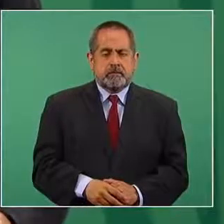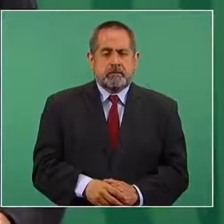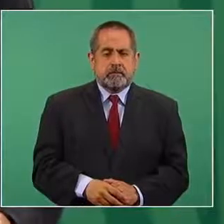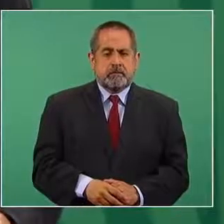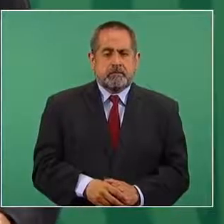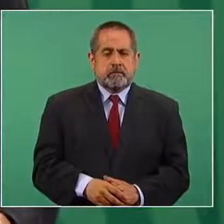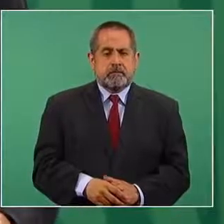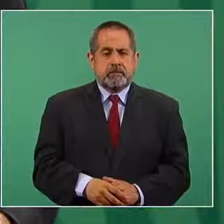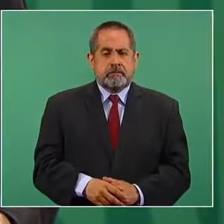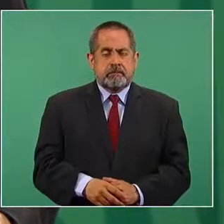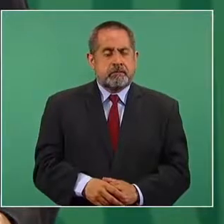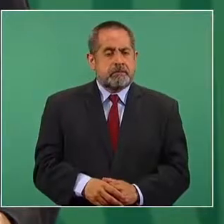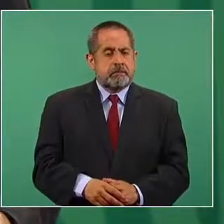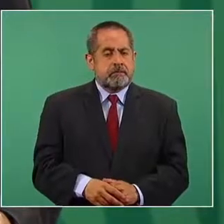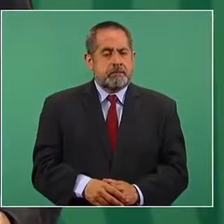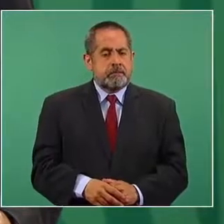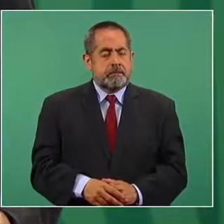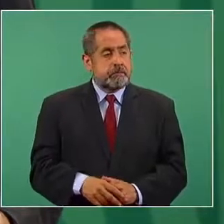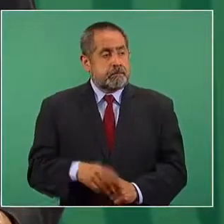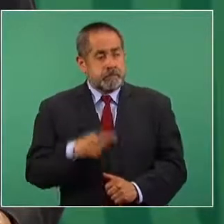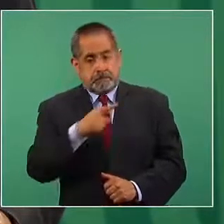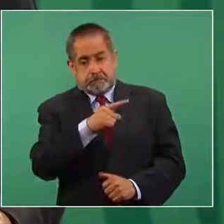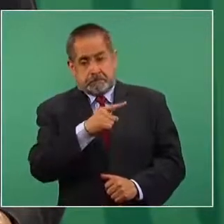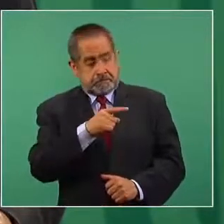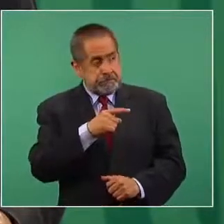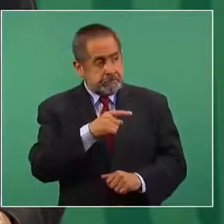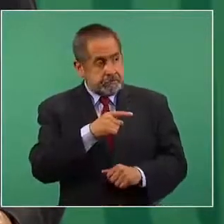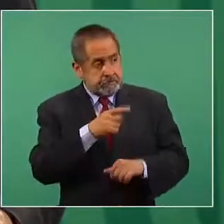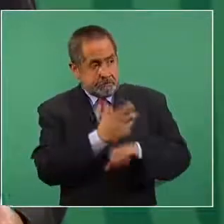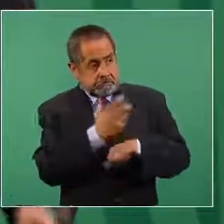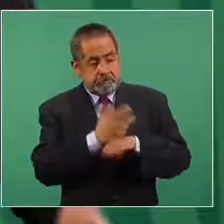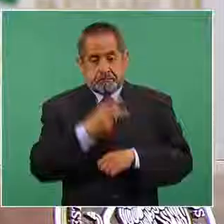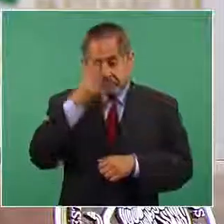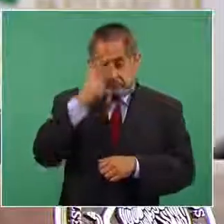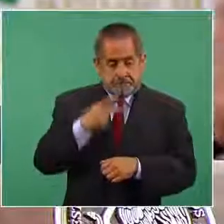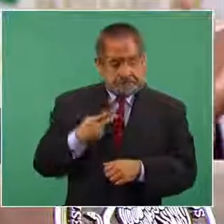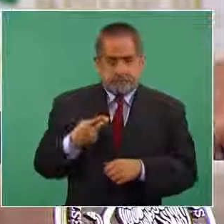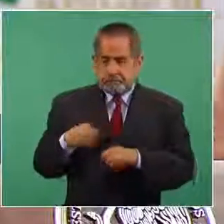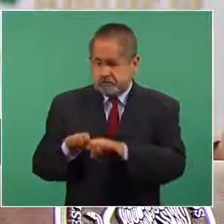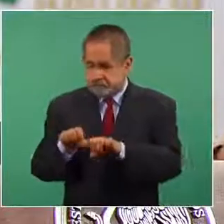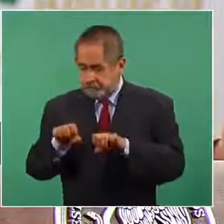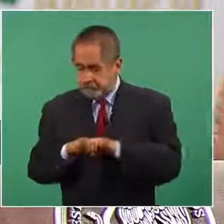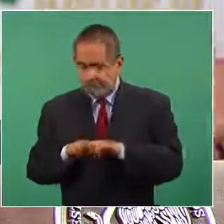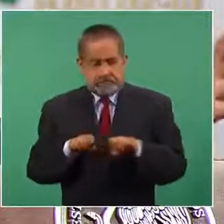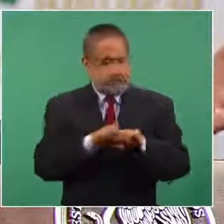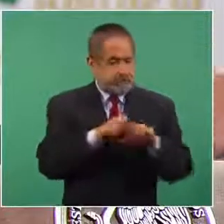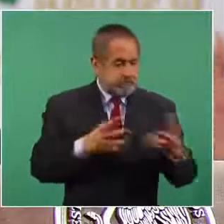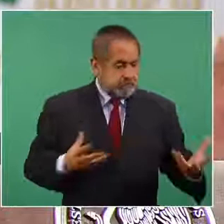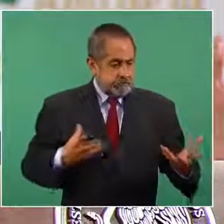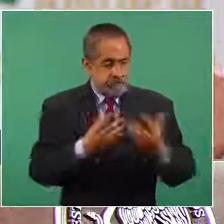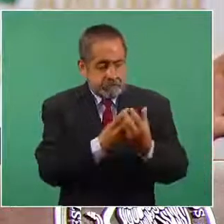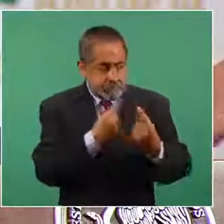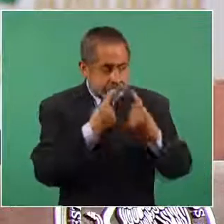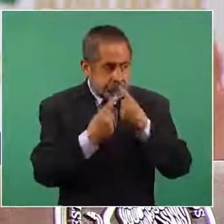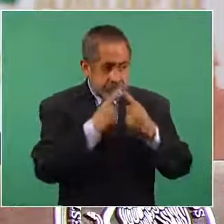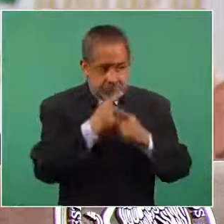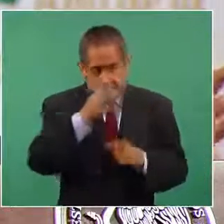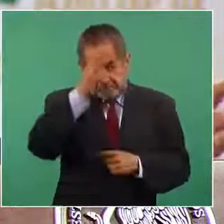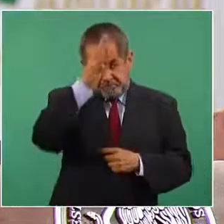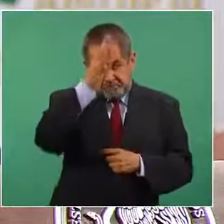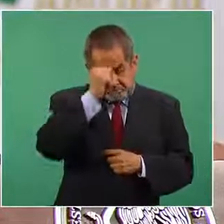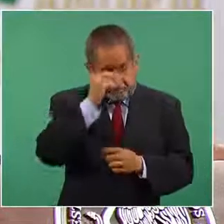se llegue a un acuerdo, los equipos de los dos